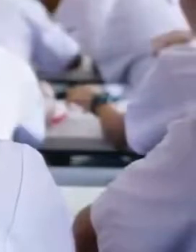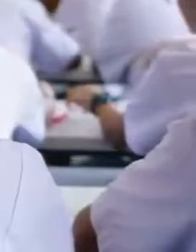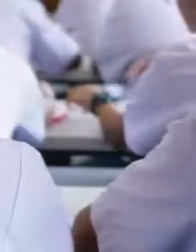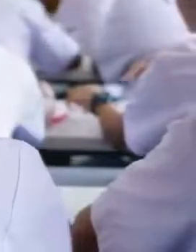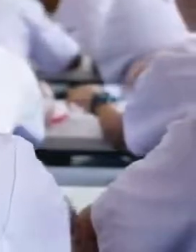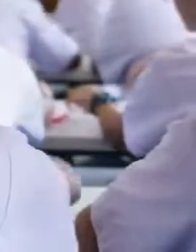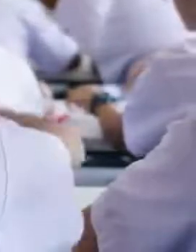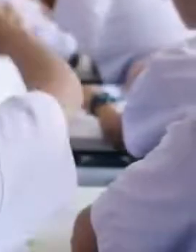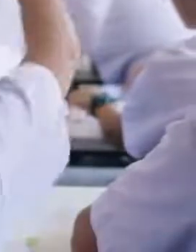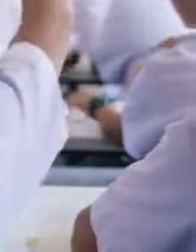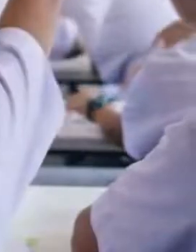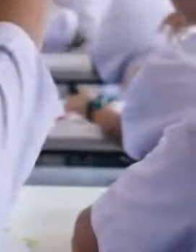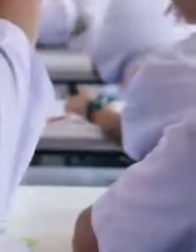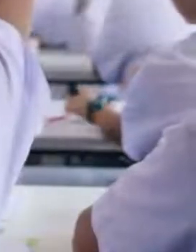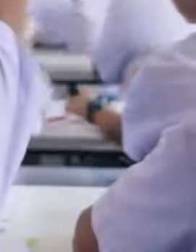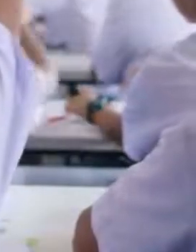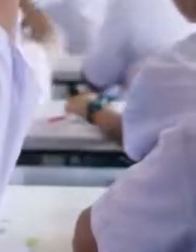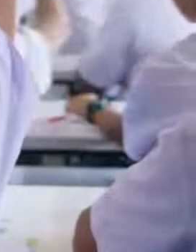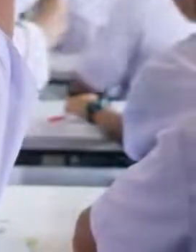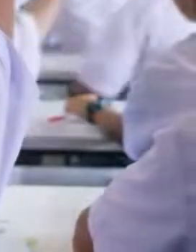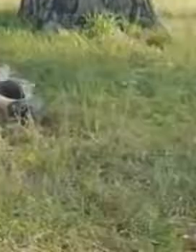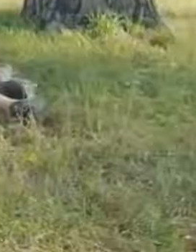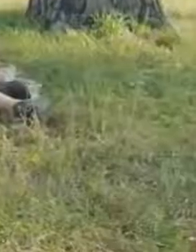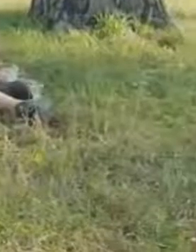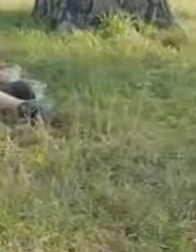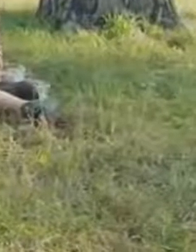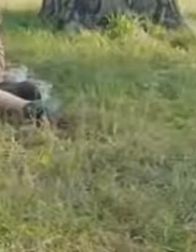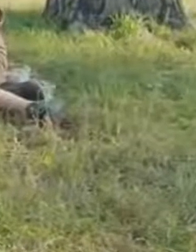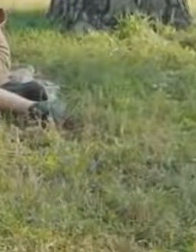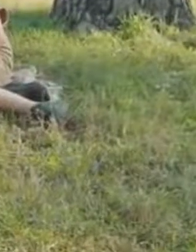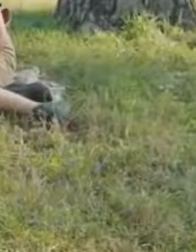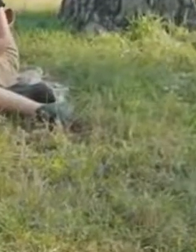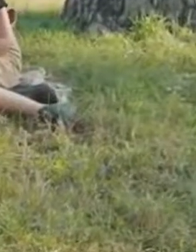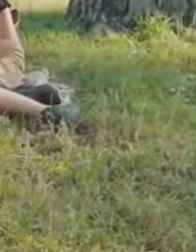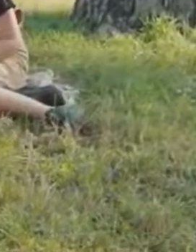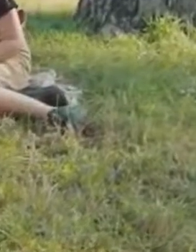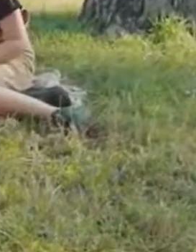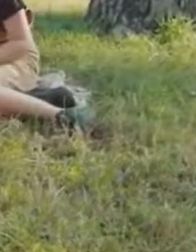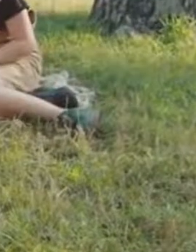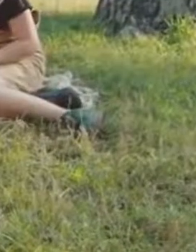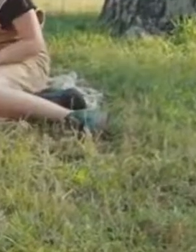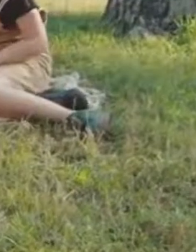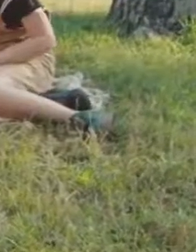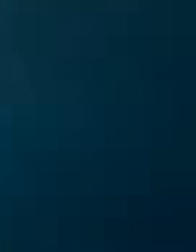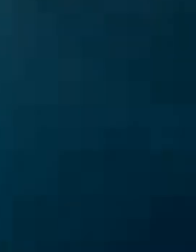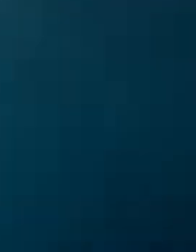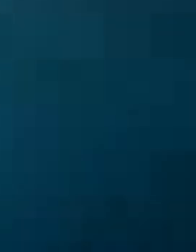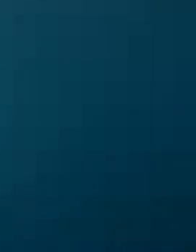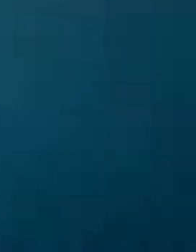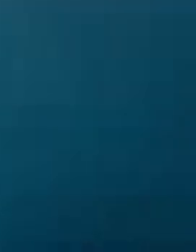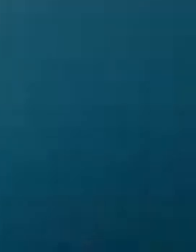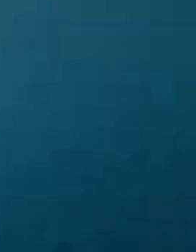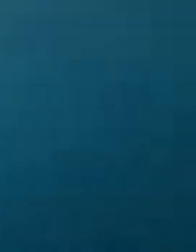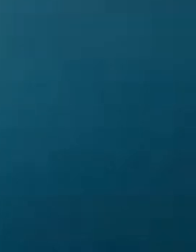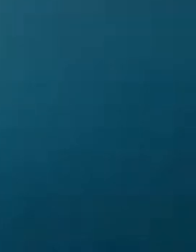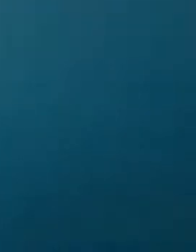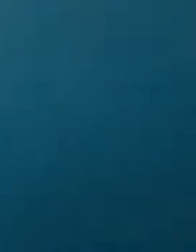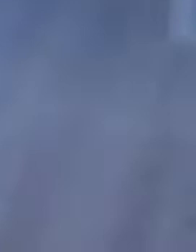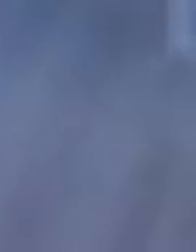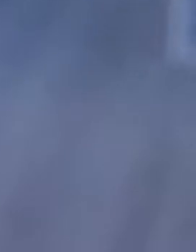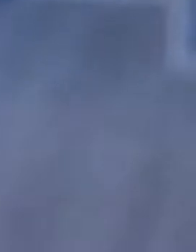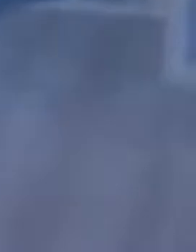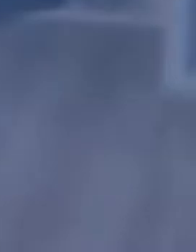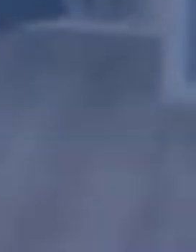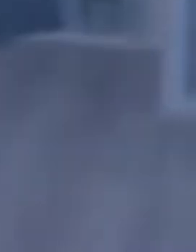Para poder lograrlo, necesitamos renovarla y preguntarnos qué debemos seguir haciendo, qué debemos dejar atrás y qué